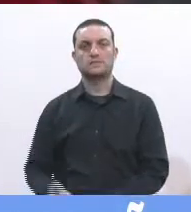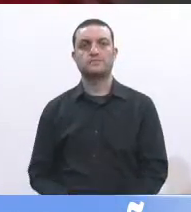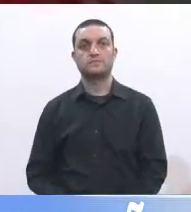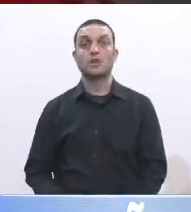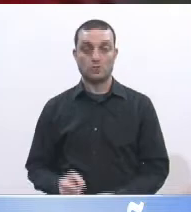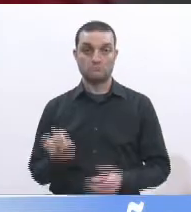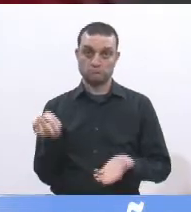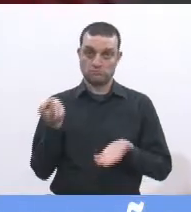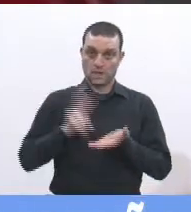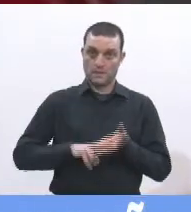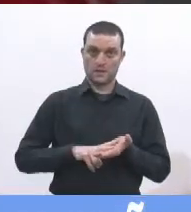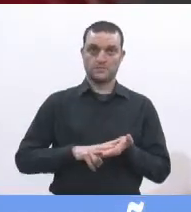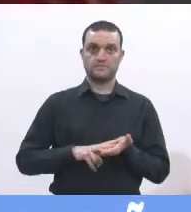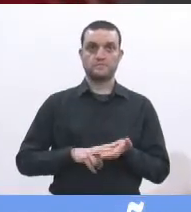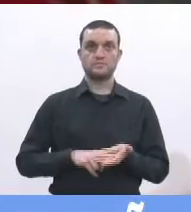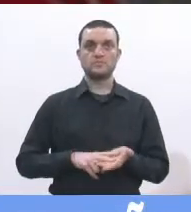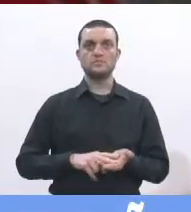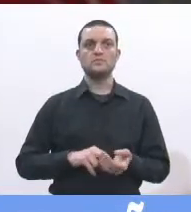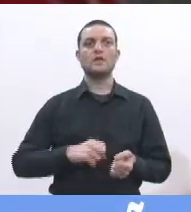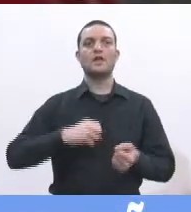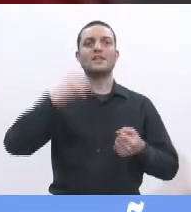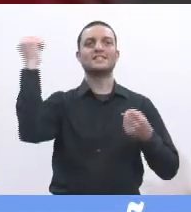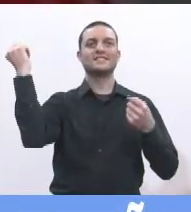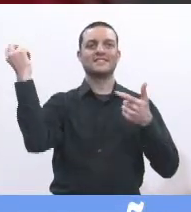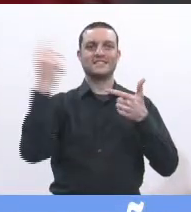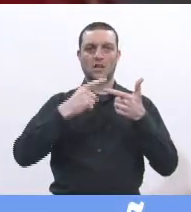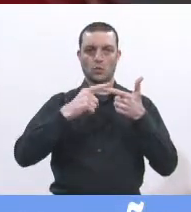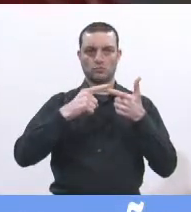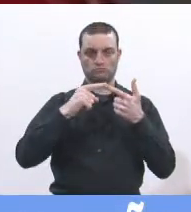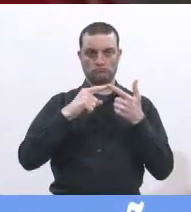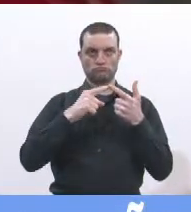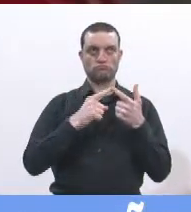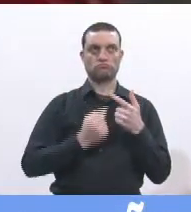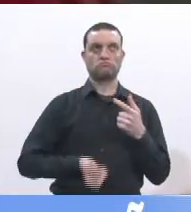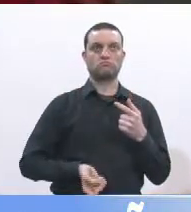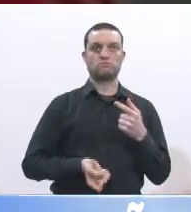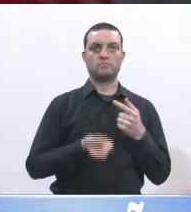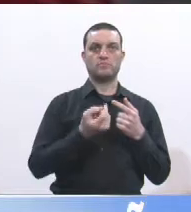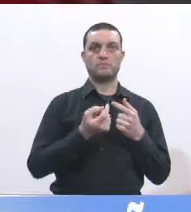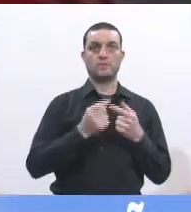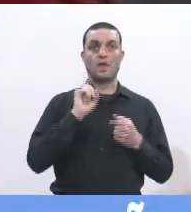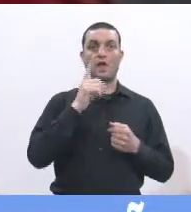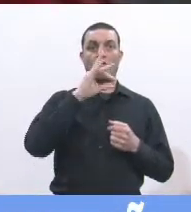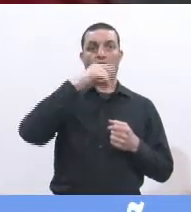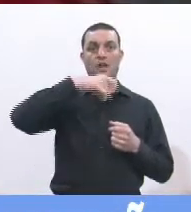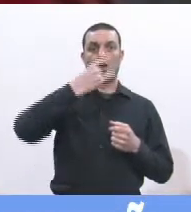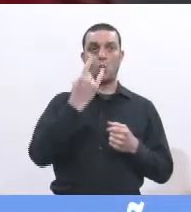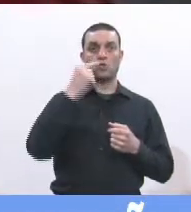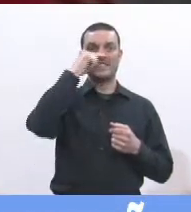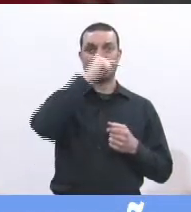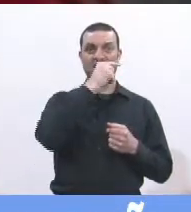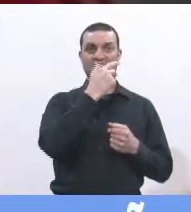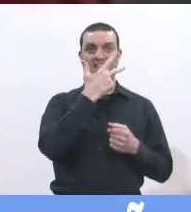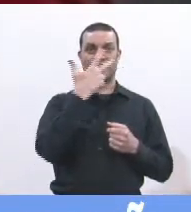decir, repito, el segundo acto dicta el decreto DNU